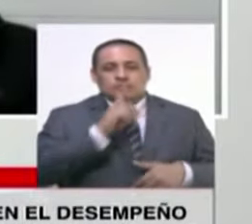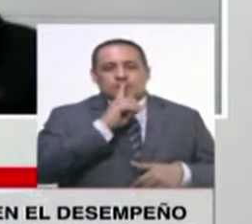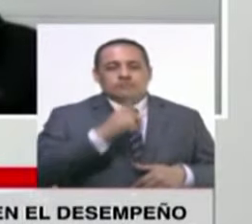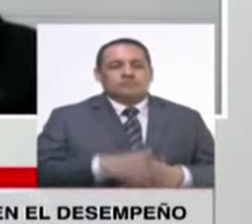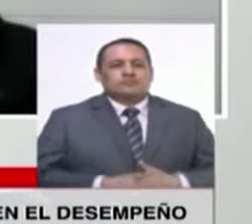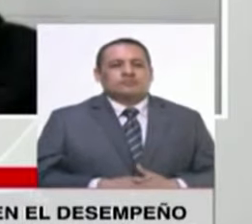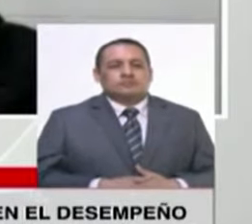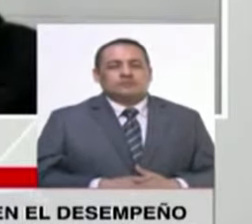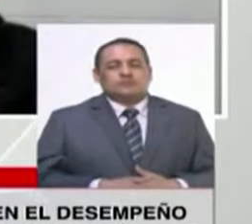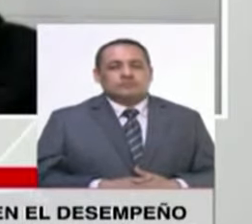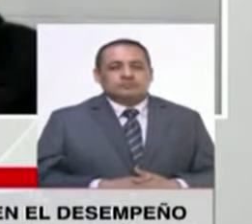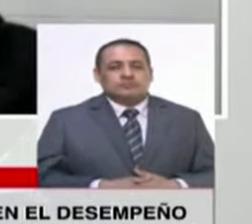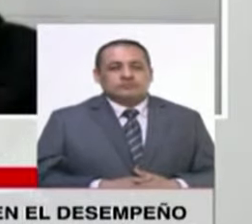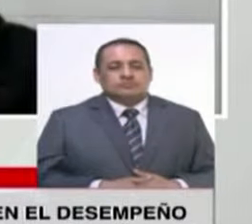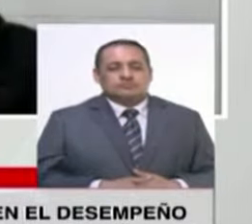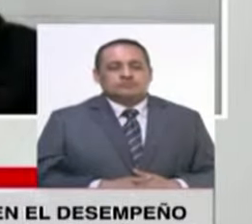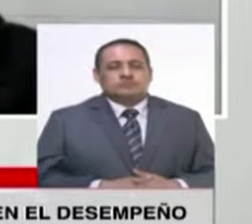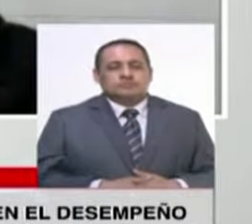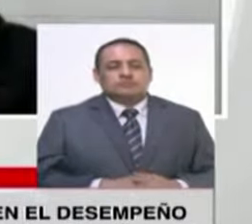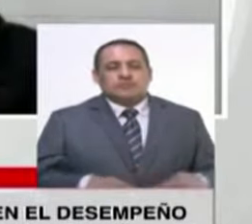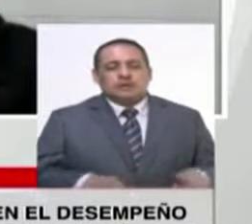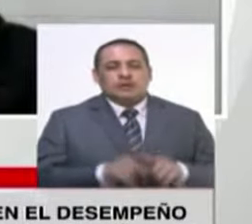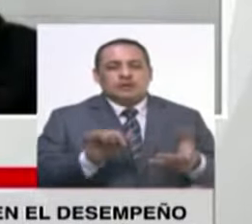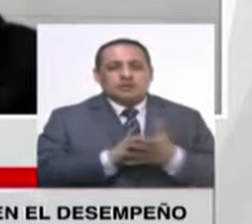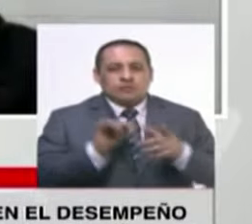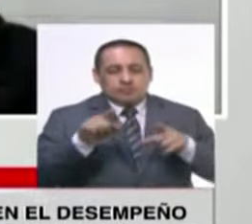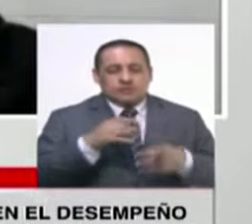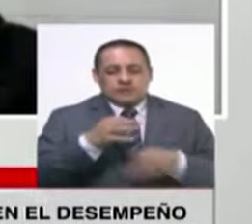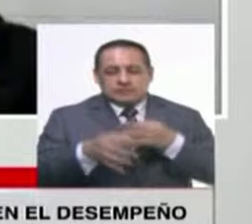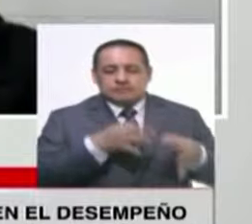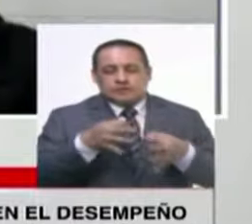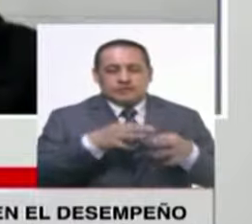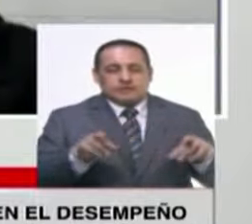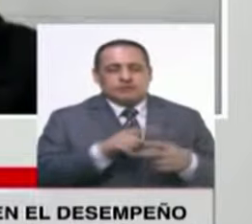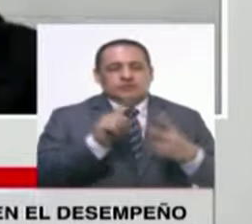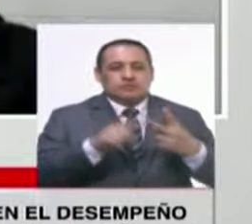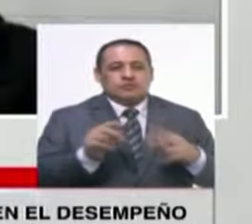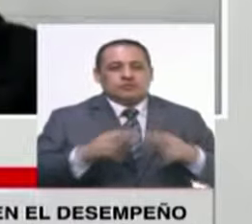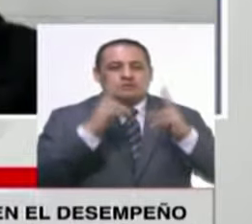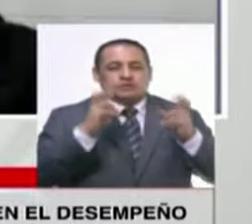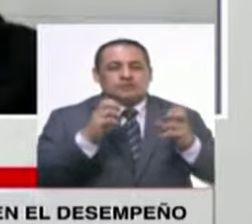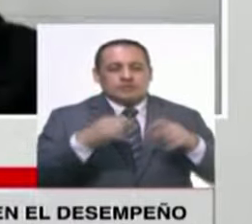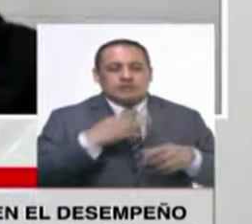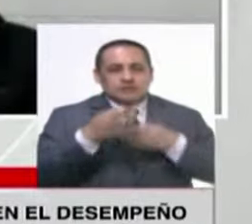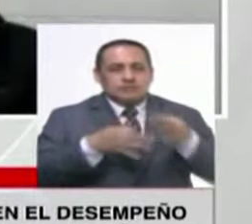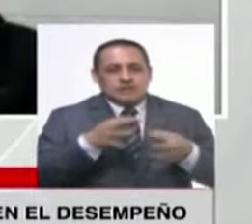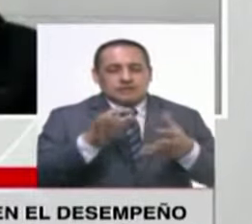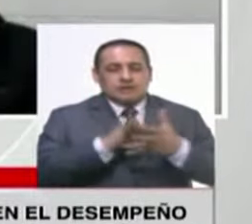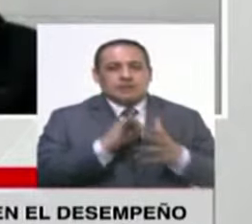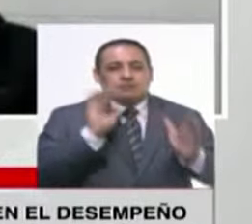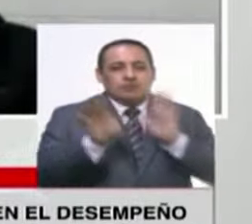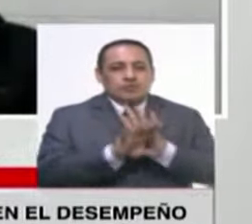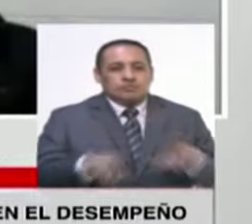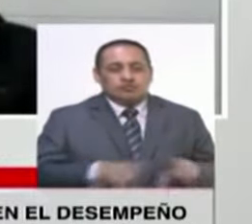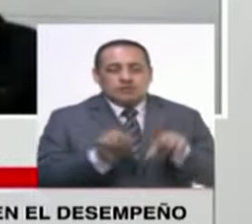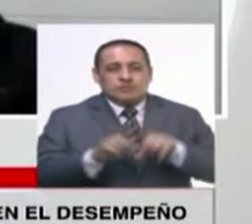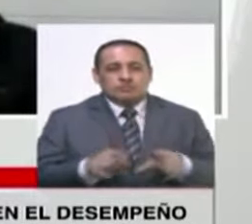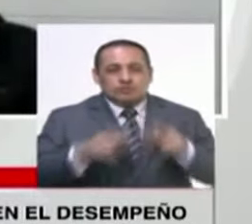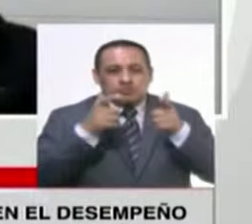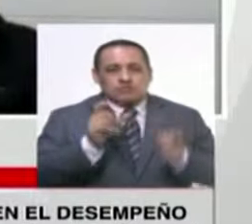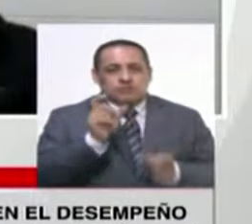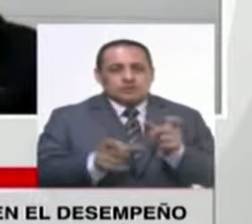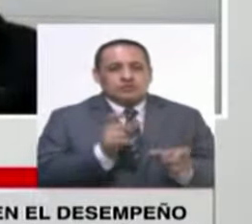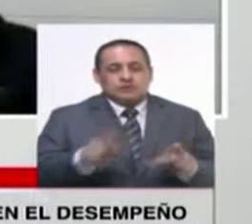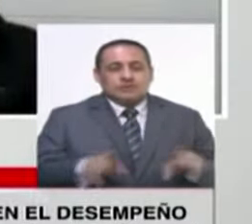silencio? Y además usted agrega dos temas. Dice que por su seguridad